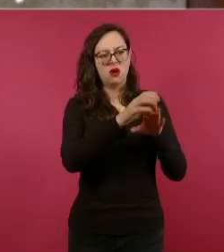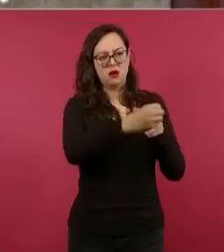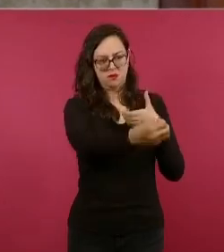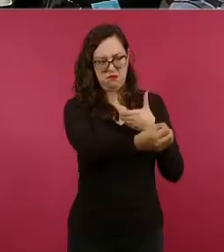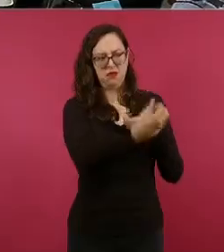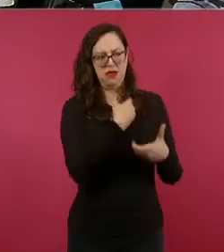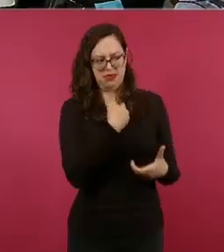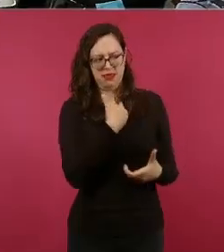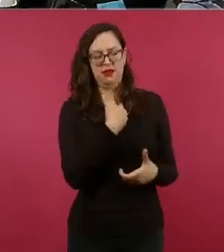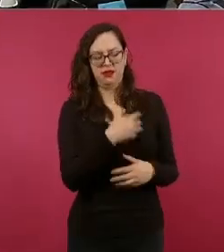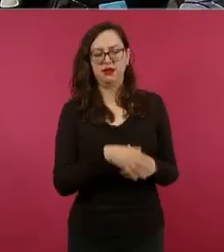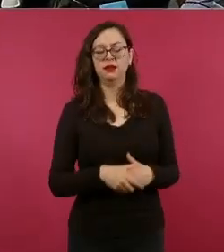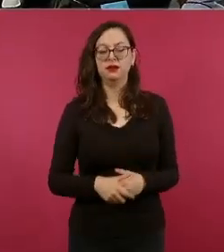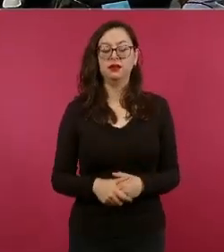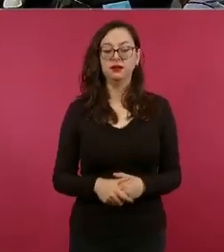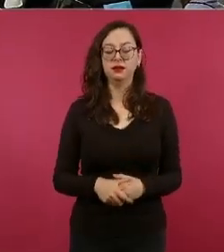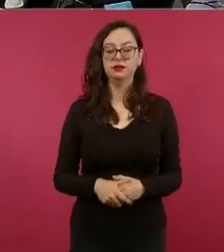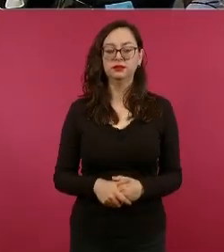Y